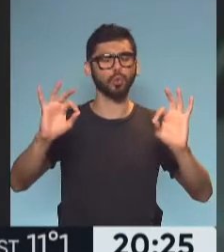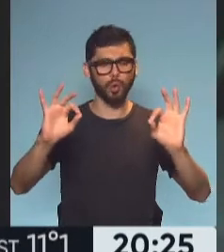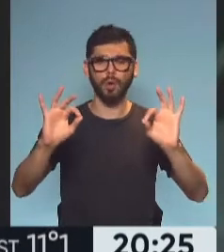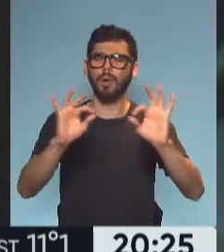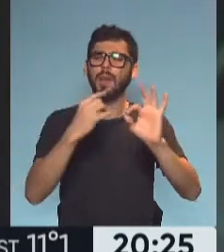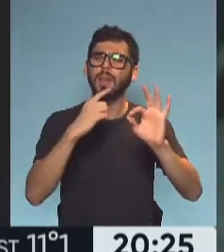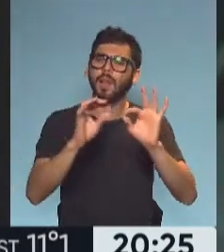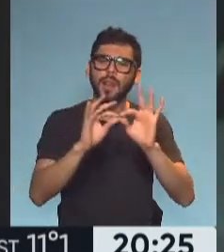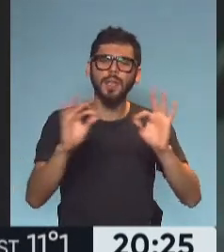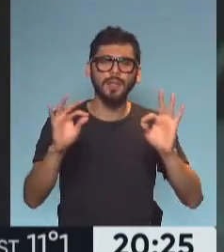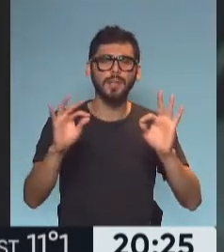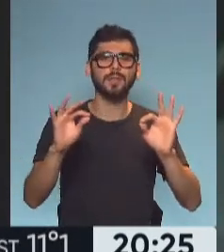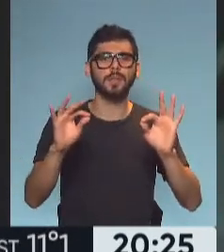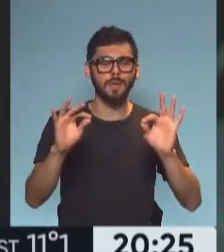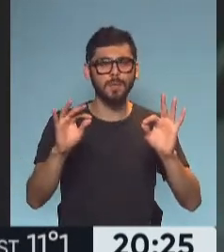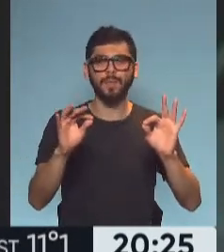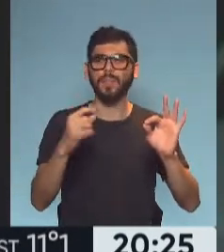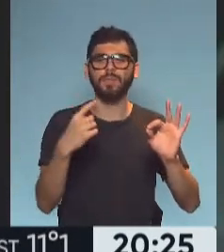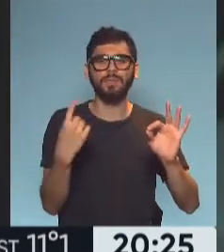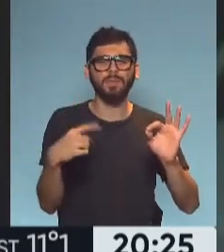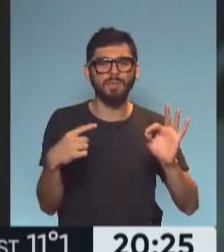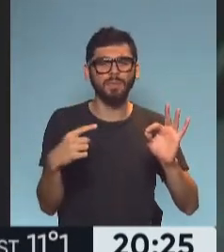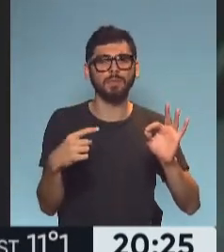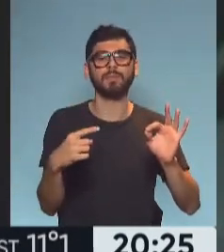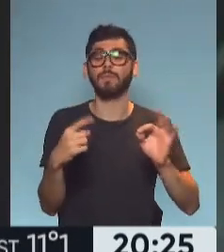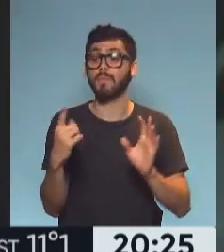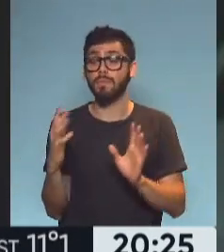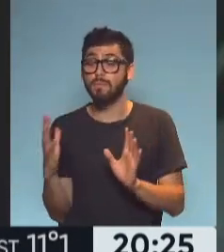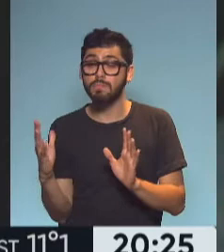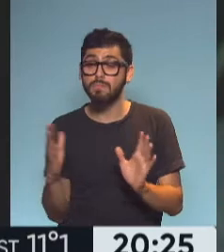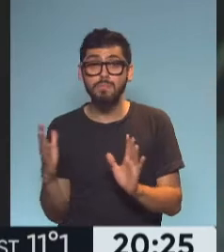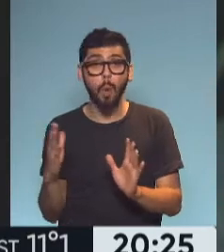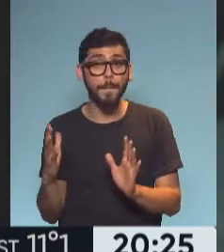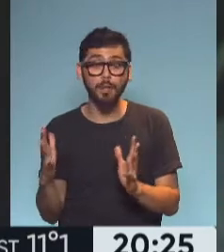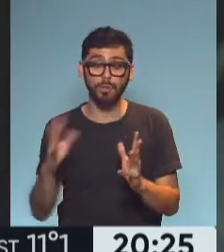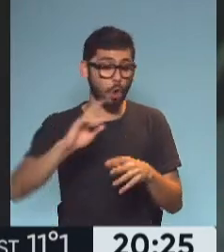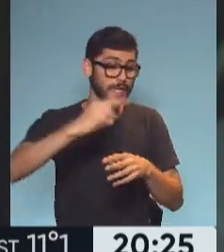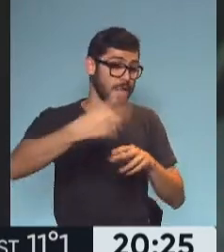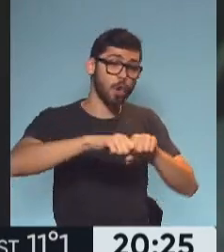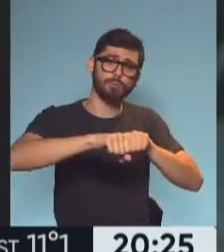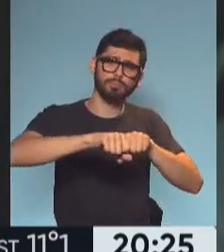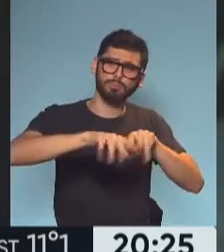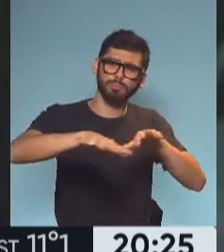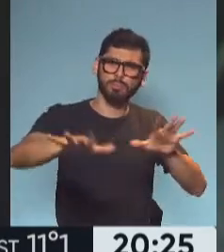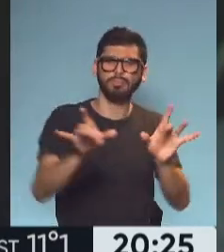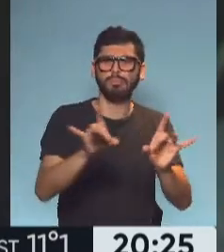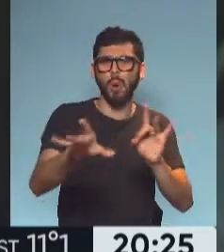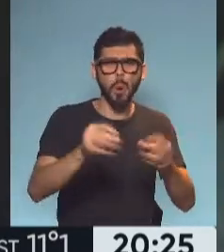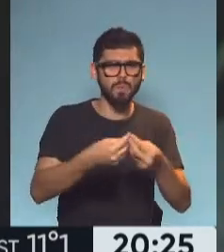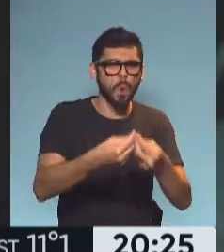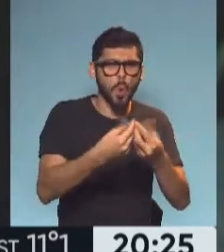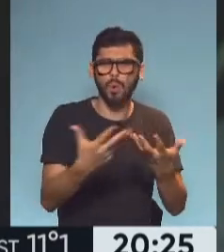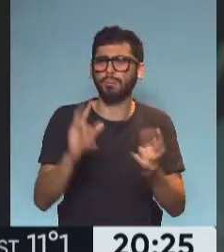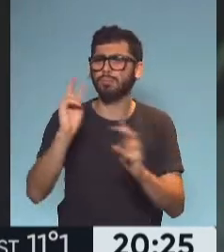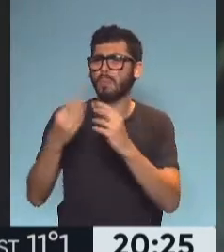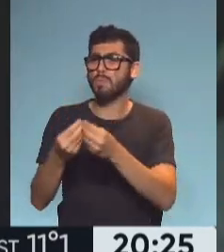enmarcaba Victoria, que refiere que en un momento de una segunda ola, con casos elevados, con muchas